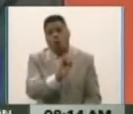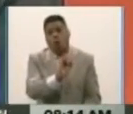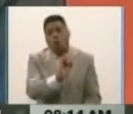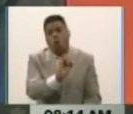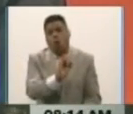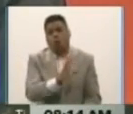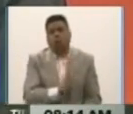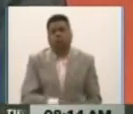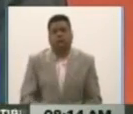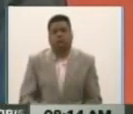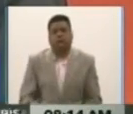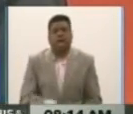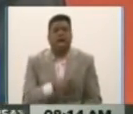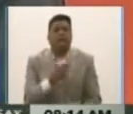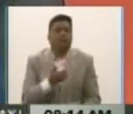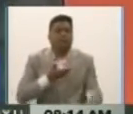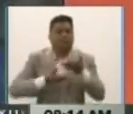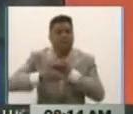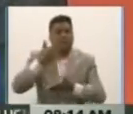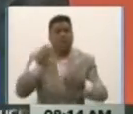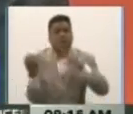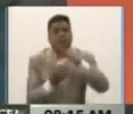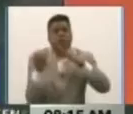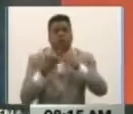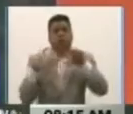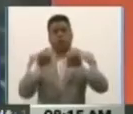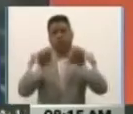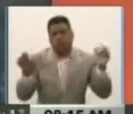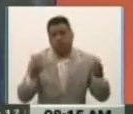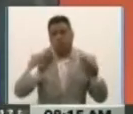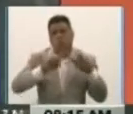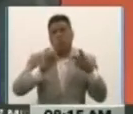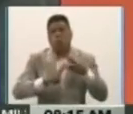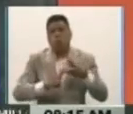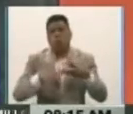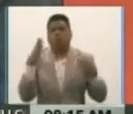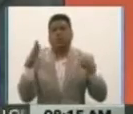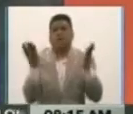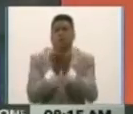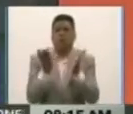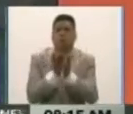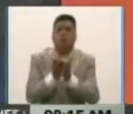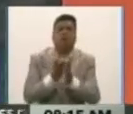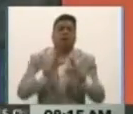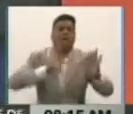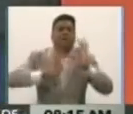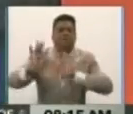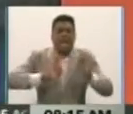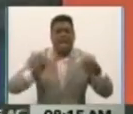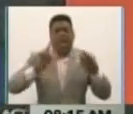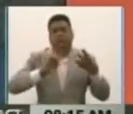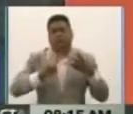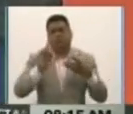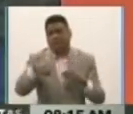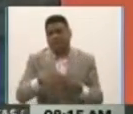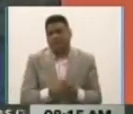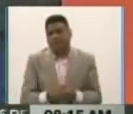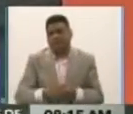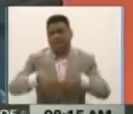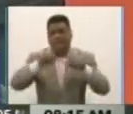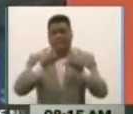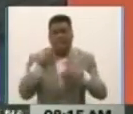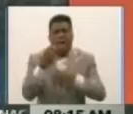intercambios con institutos educativos, escuelas de teatro, donde puedan ir estos referentes a las escuelas de teatro a dictar